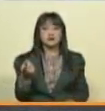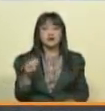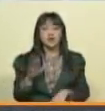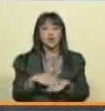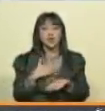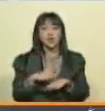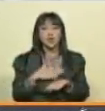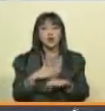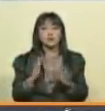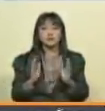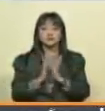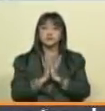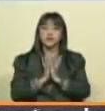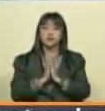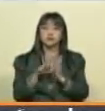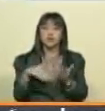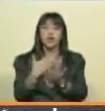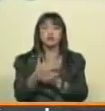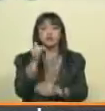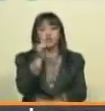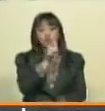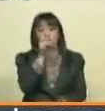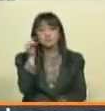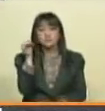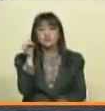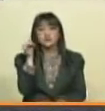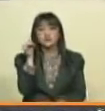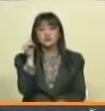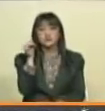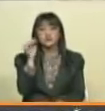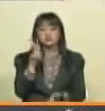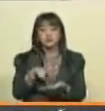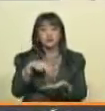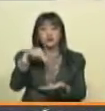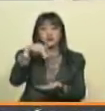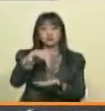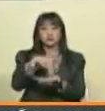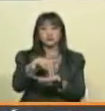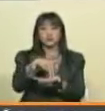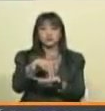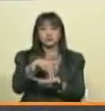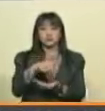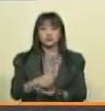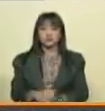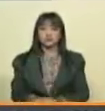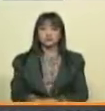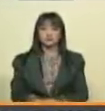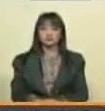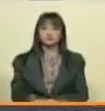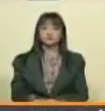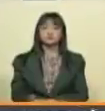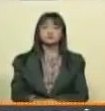Jueves Santo, hasta el día domingo de Resurrección. Y